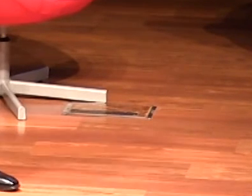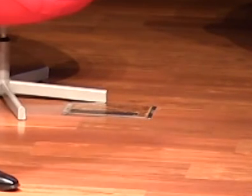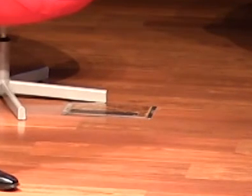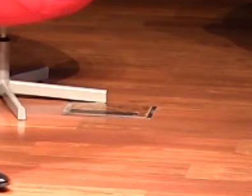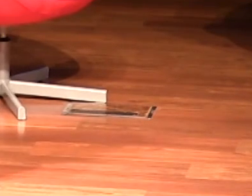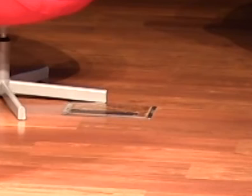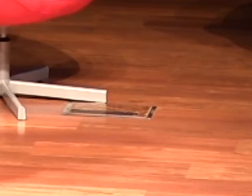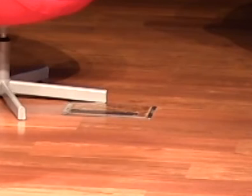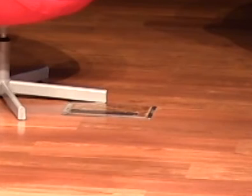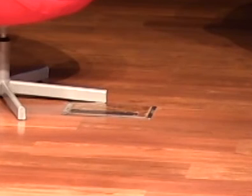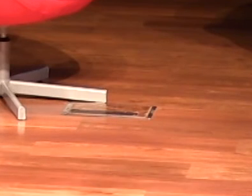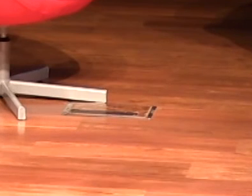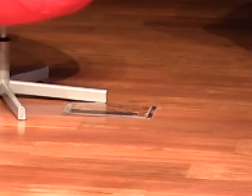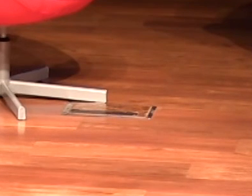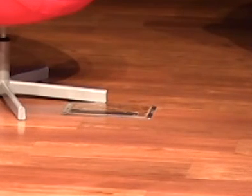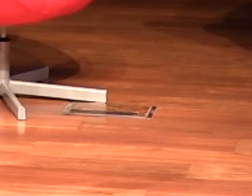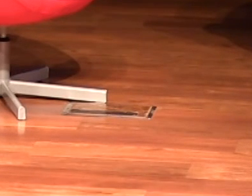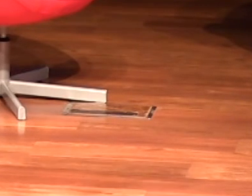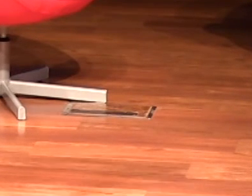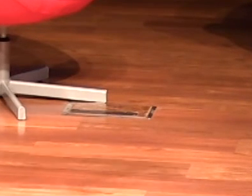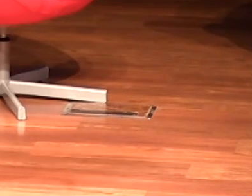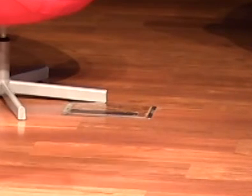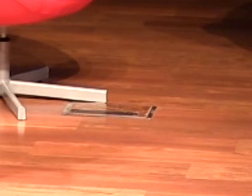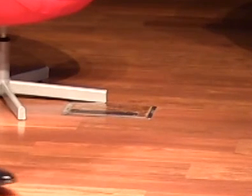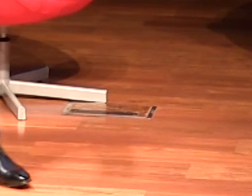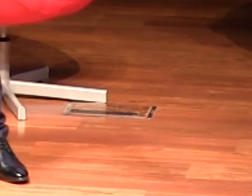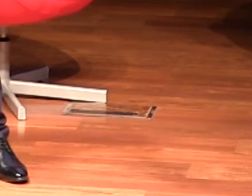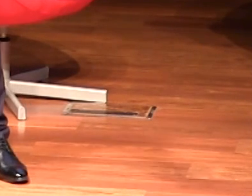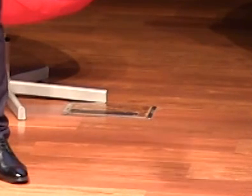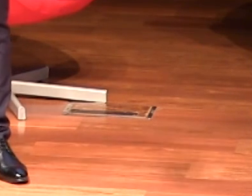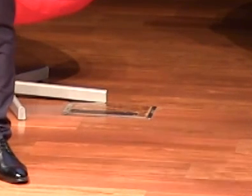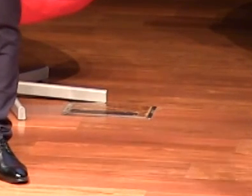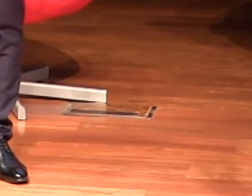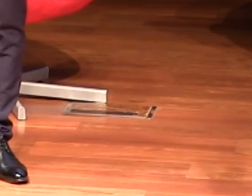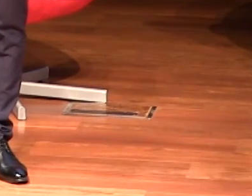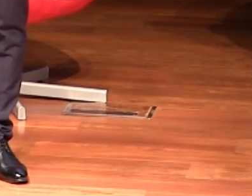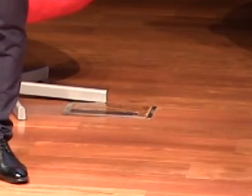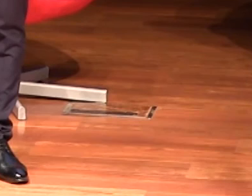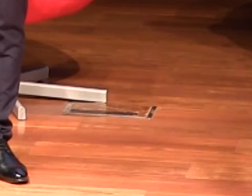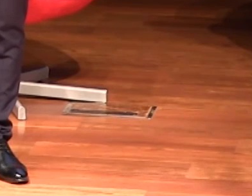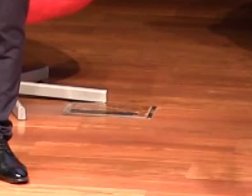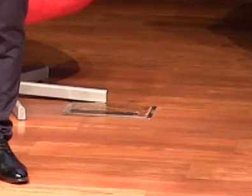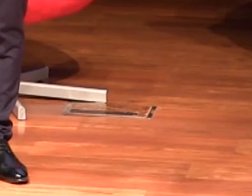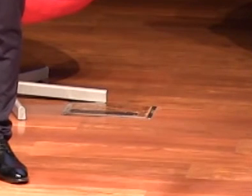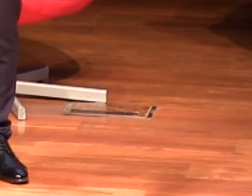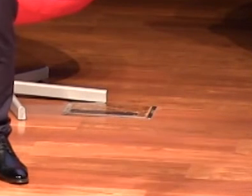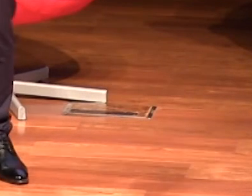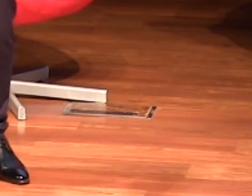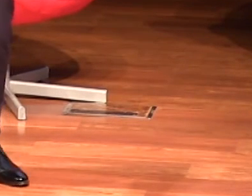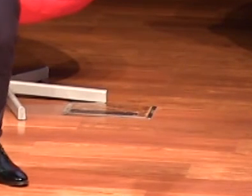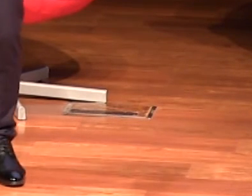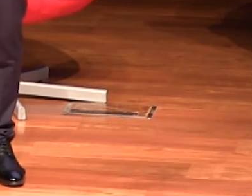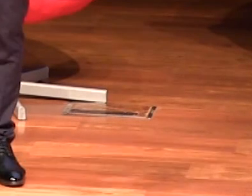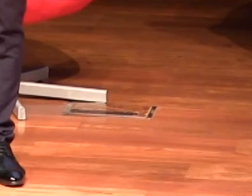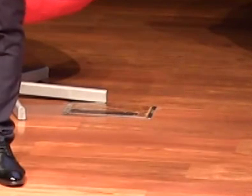como ese índice que podemos trasladar o transferir desde la investigación epidemiológica, desde la clínica y desde incluso la preclínica, a la